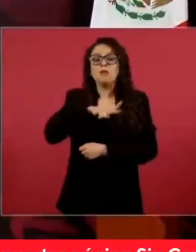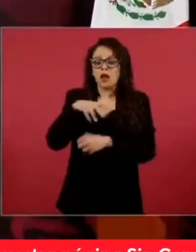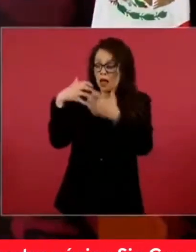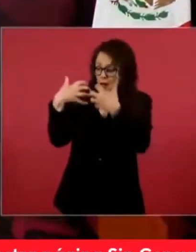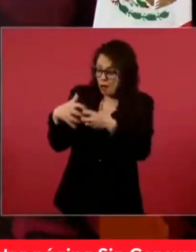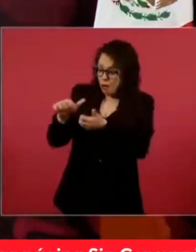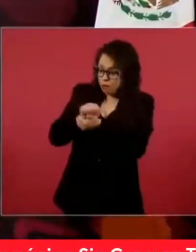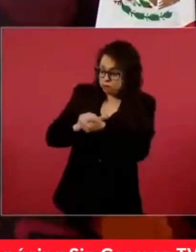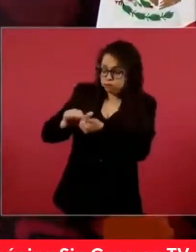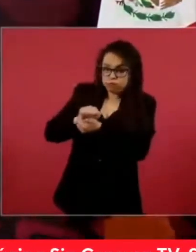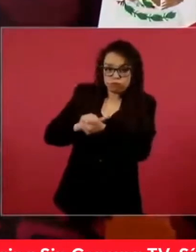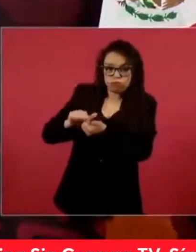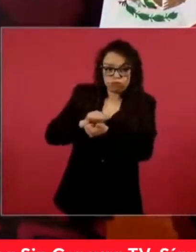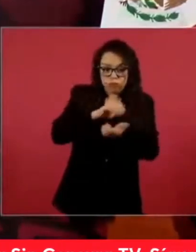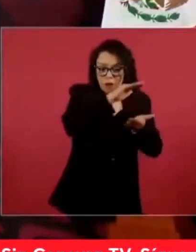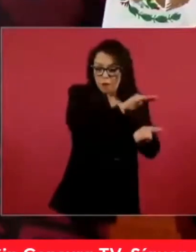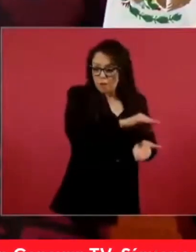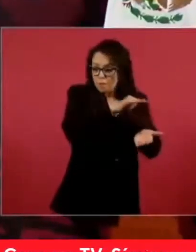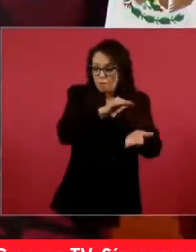en más de 100,000 barriles.